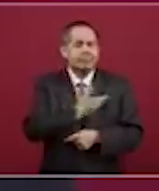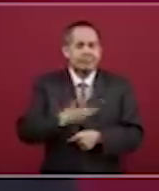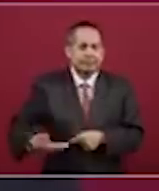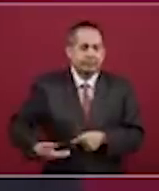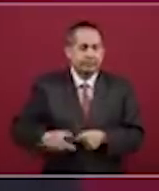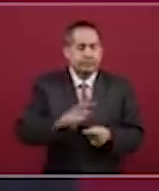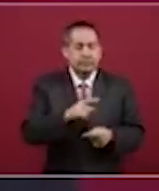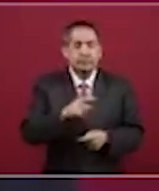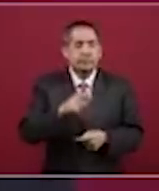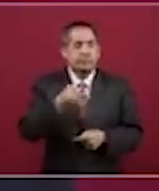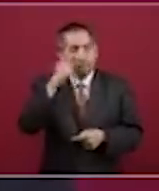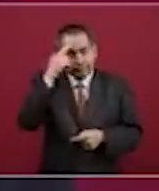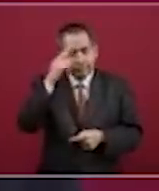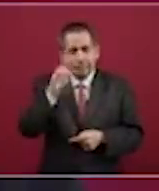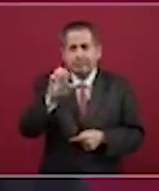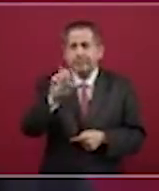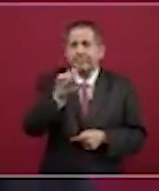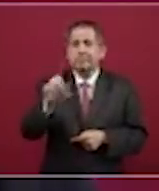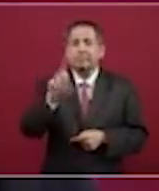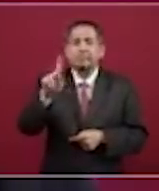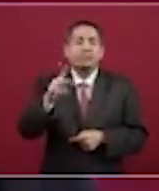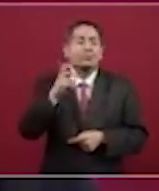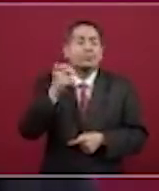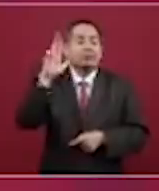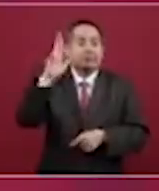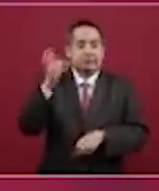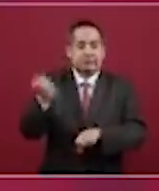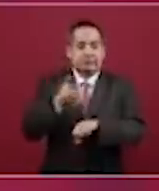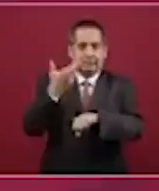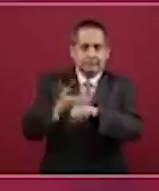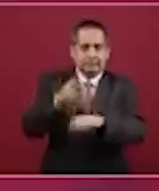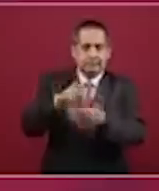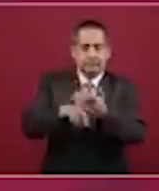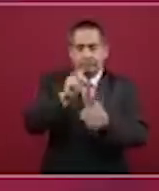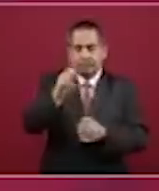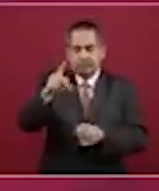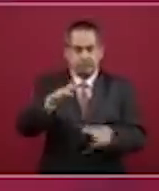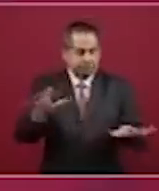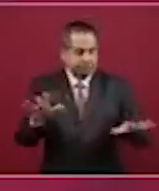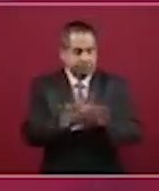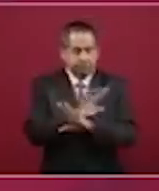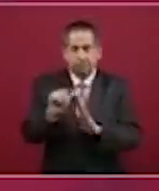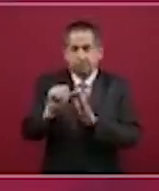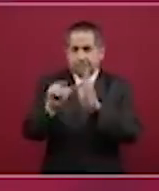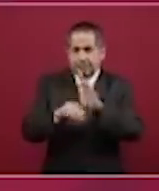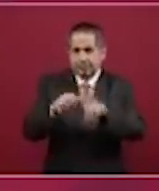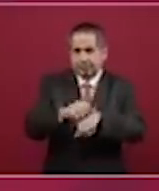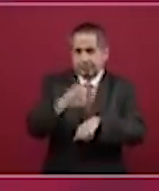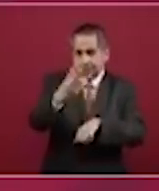siendo Zedillo secretario de Educación, se reformó el artículo tercero